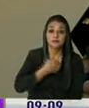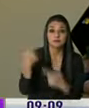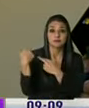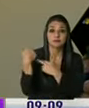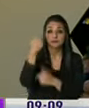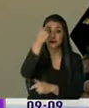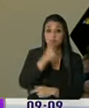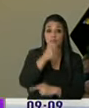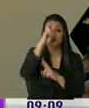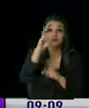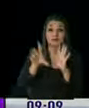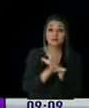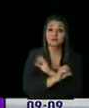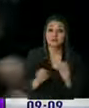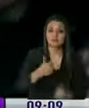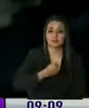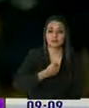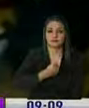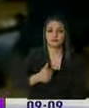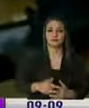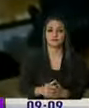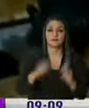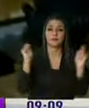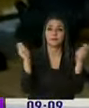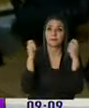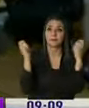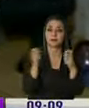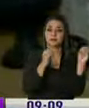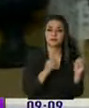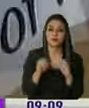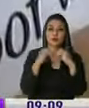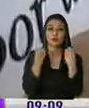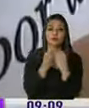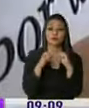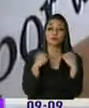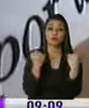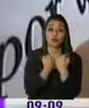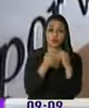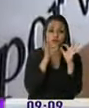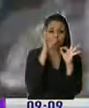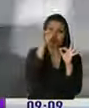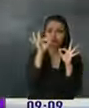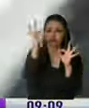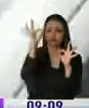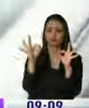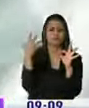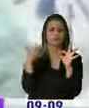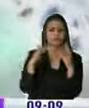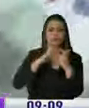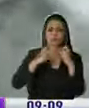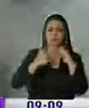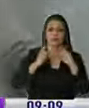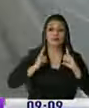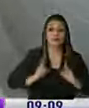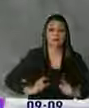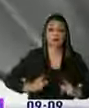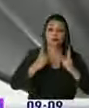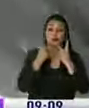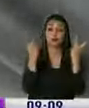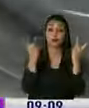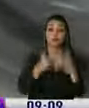decide incumplir somos nosotros. Para la fundación y organizaciones sociales, estas cifras pasarían a ser ya un problema de salud